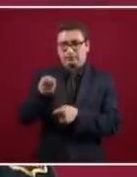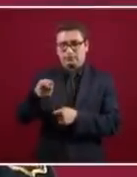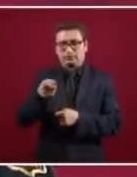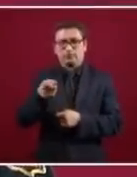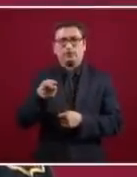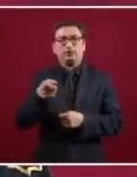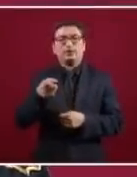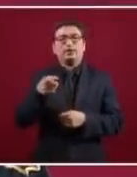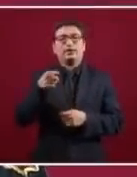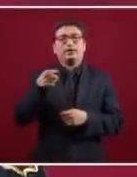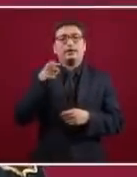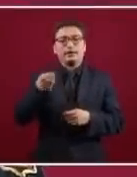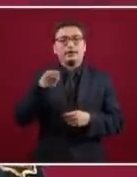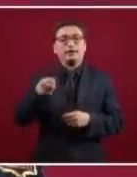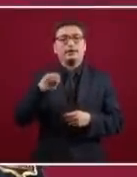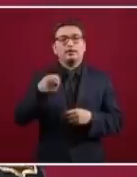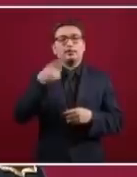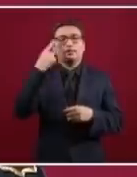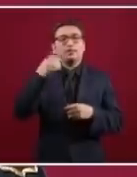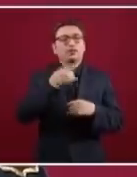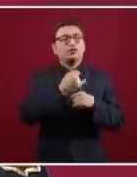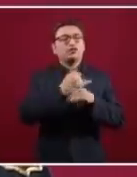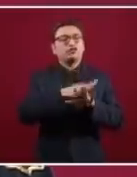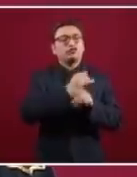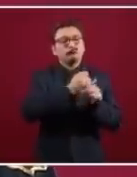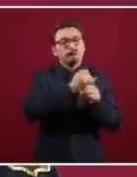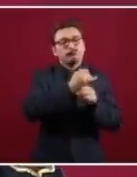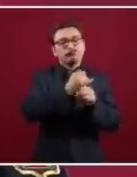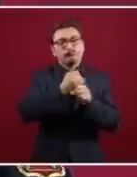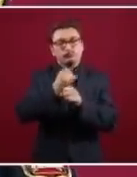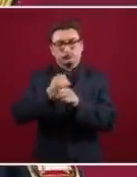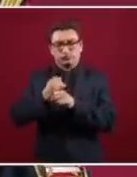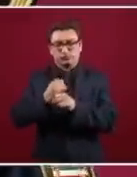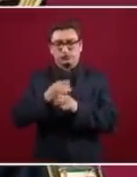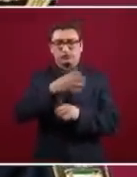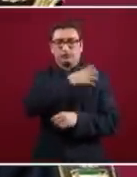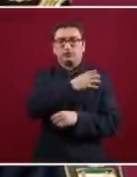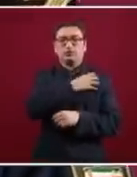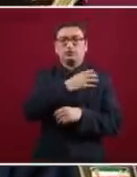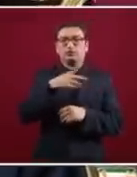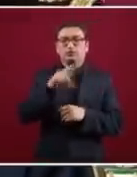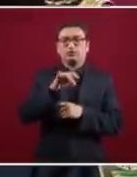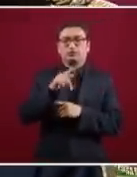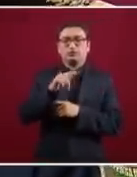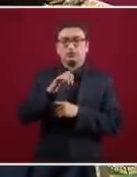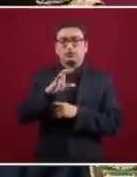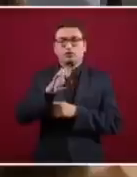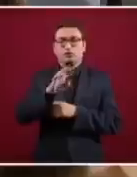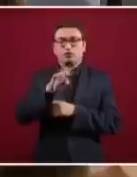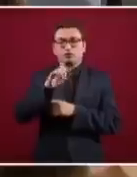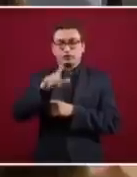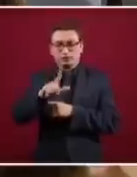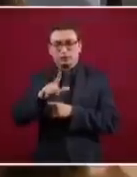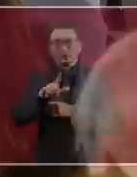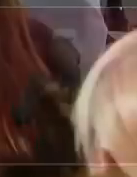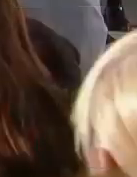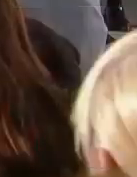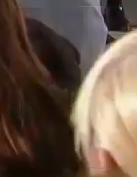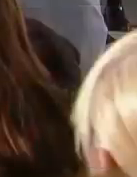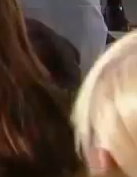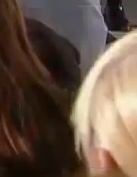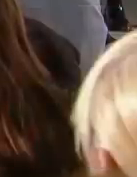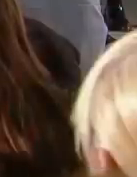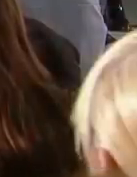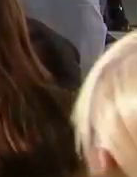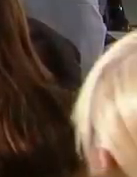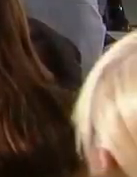la generación de la obtención de información teniente coronel de caballería de pluma estado mayor